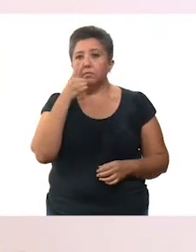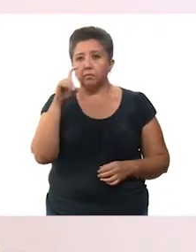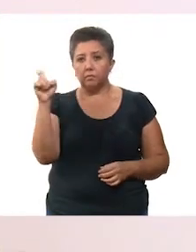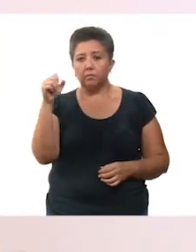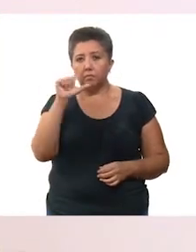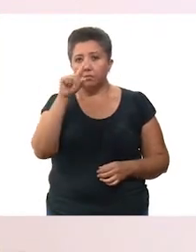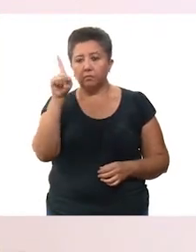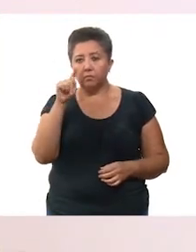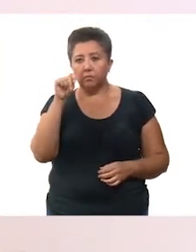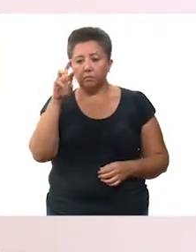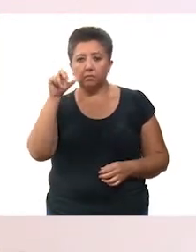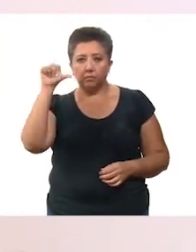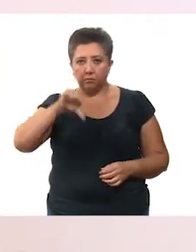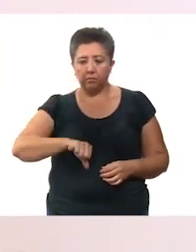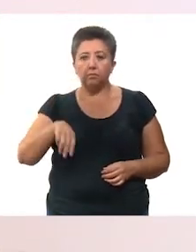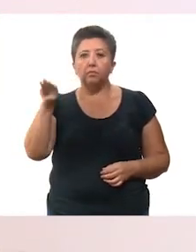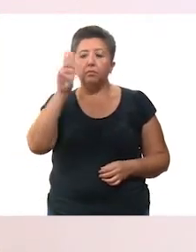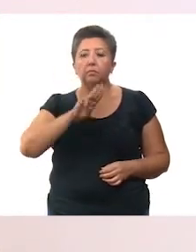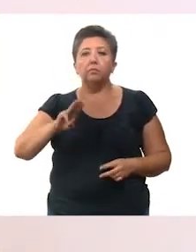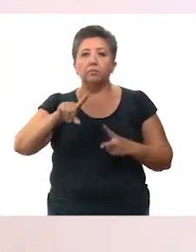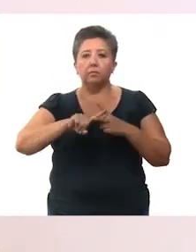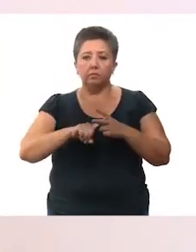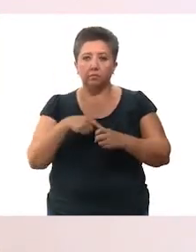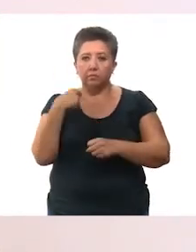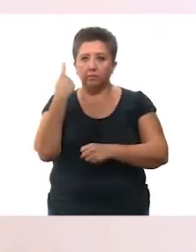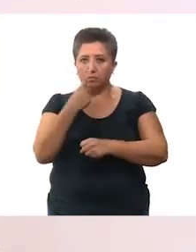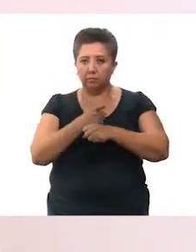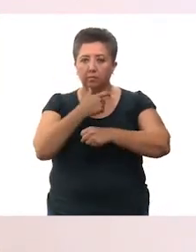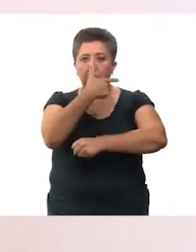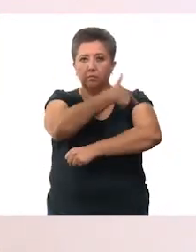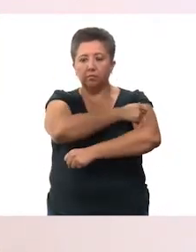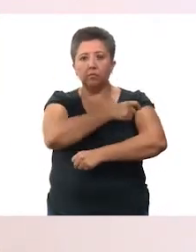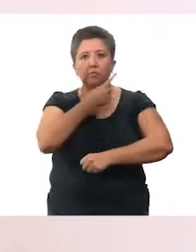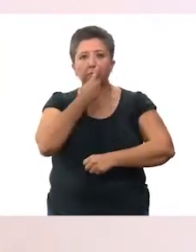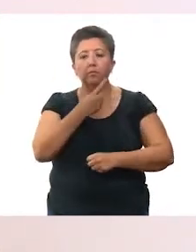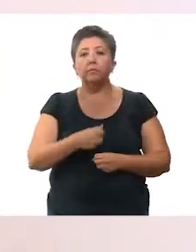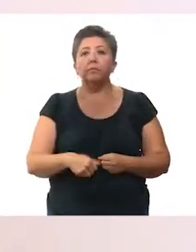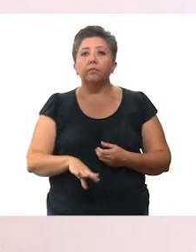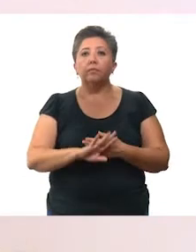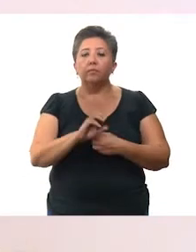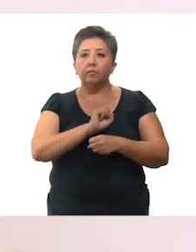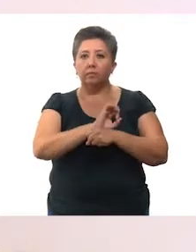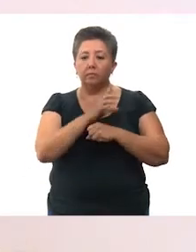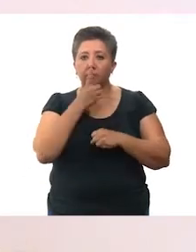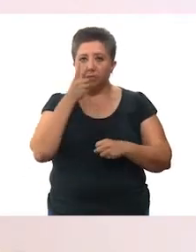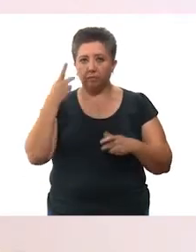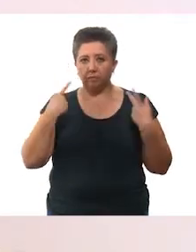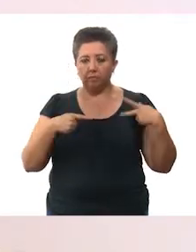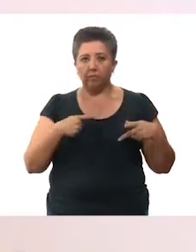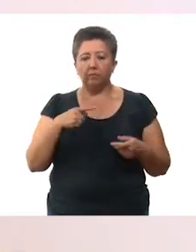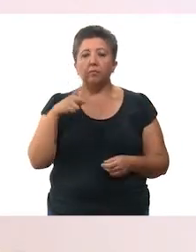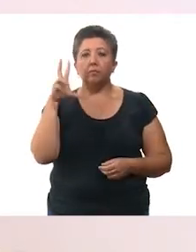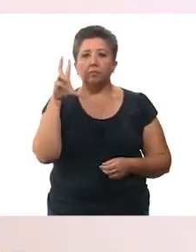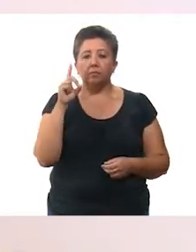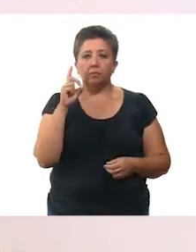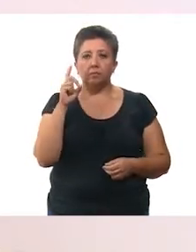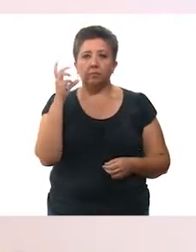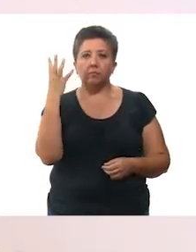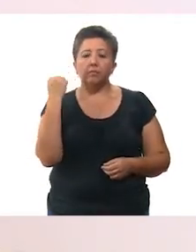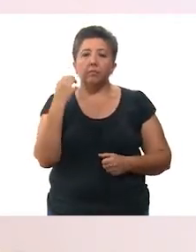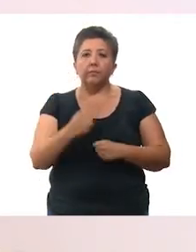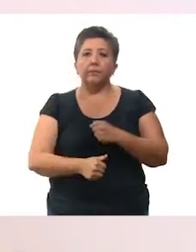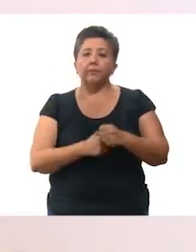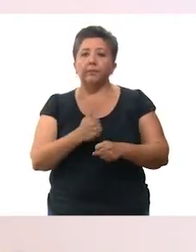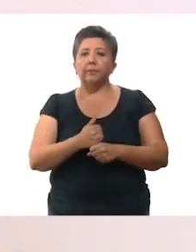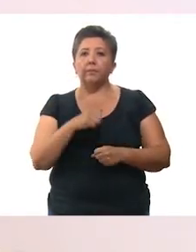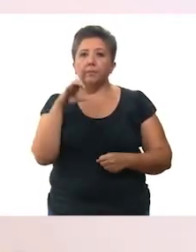AstraZeneca. También hoy miércoles se inició la aplicación de las primeras dosis de la vacuna contra el coronavirus para personas de 30 a